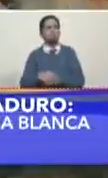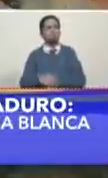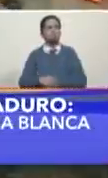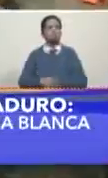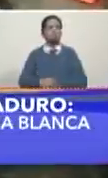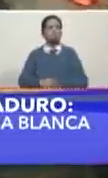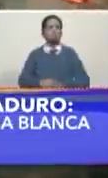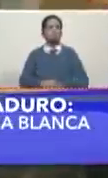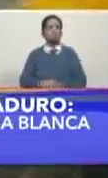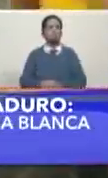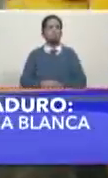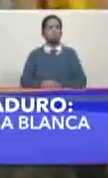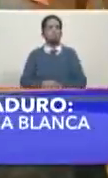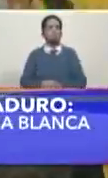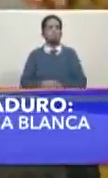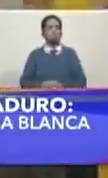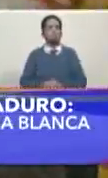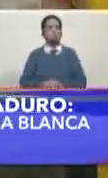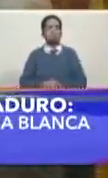colombiano.